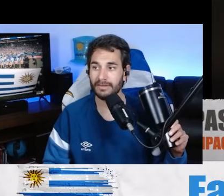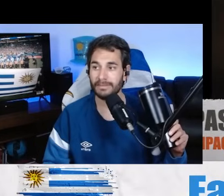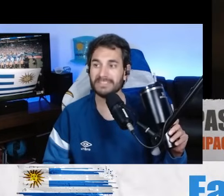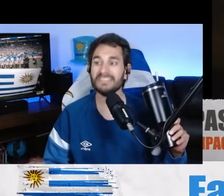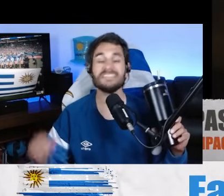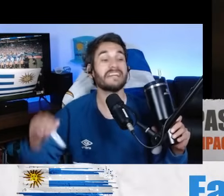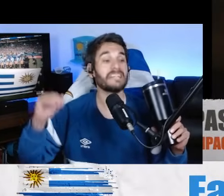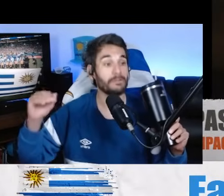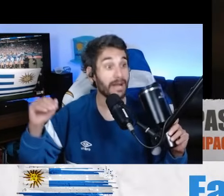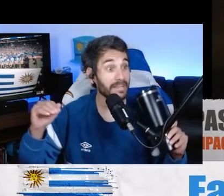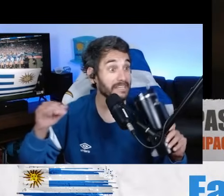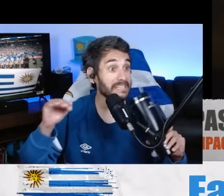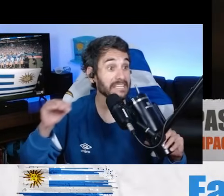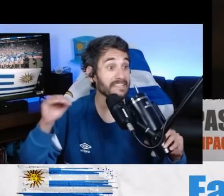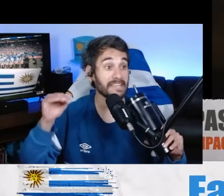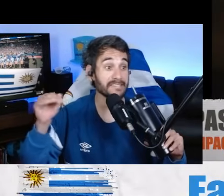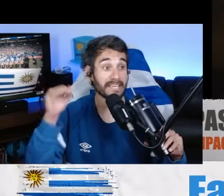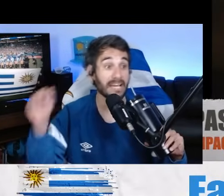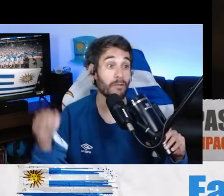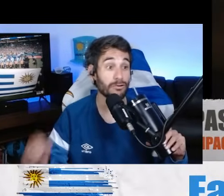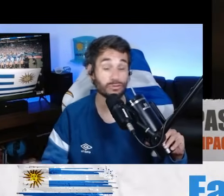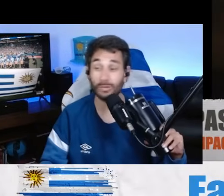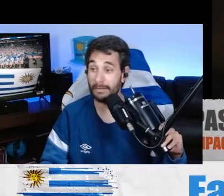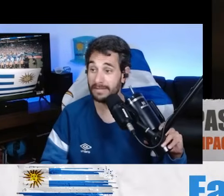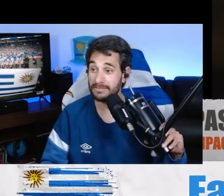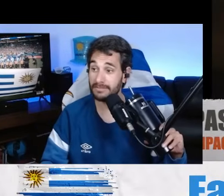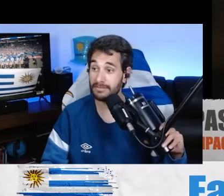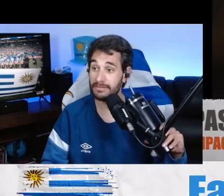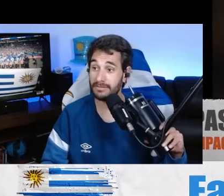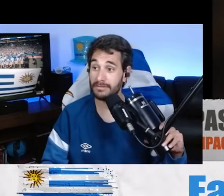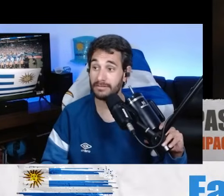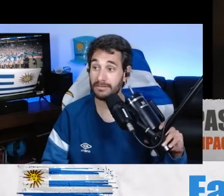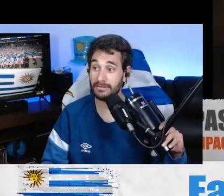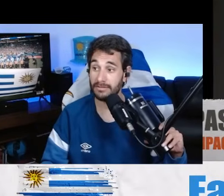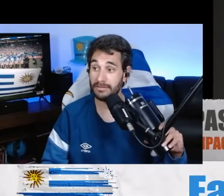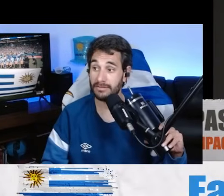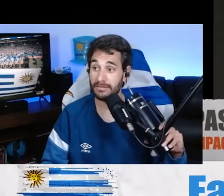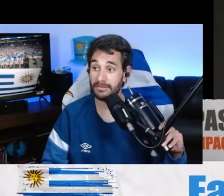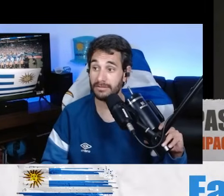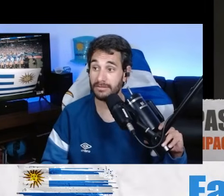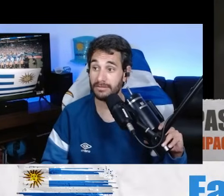altura Estás arriba y quién te dice que el agua no subía más